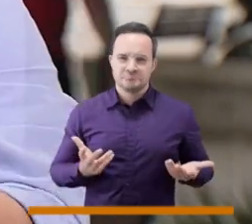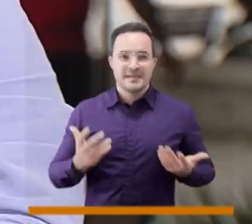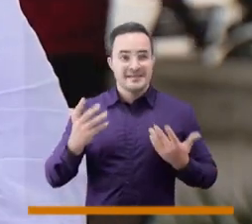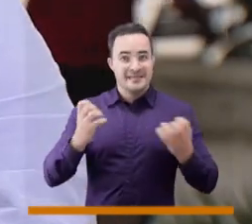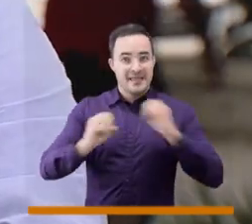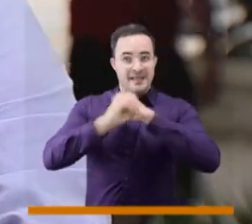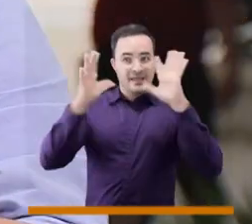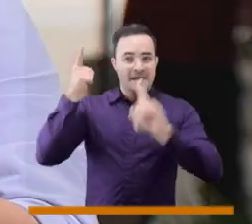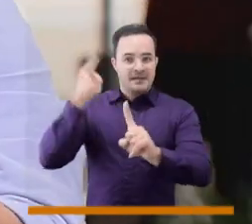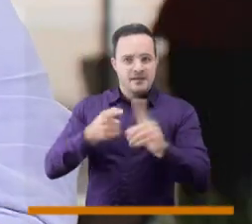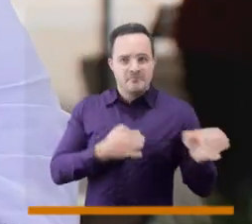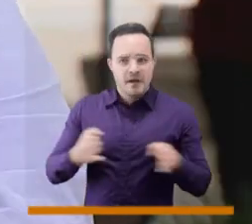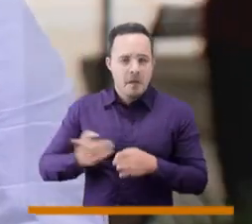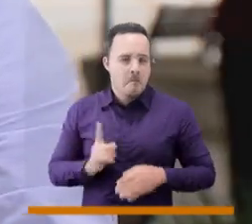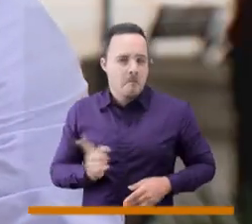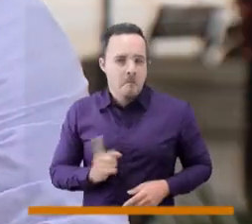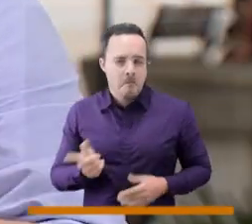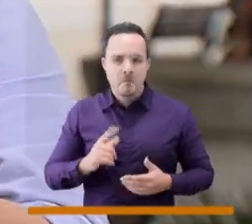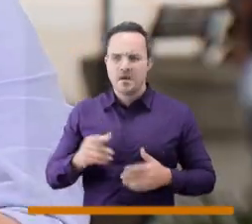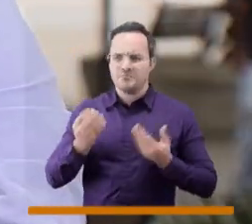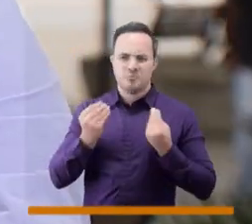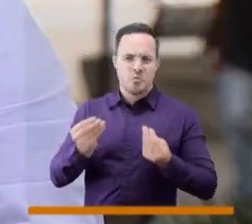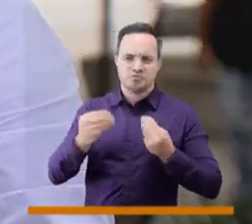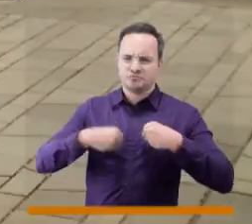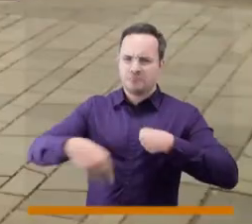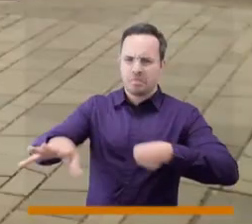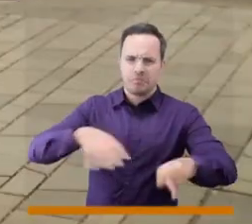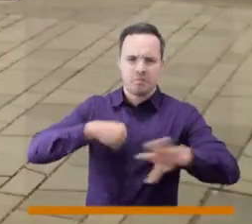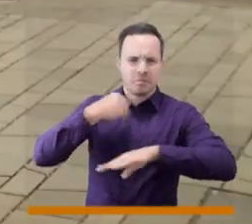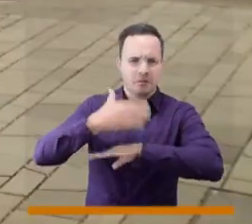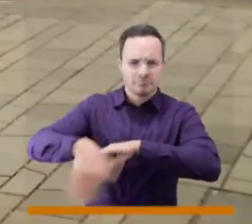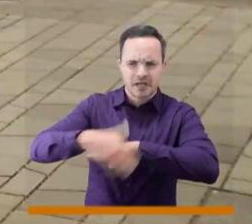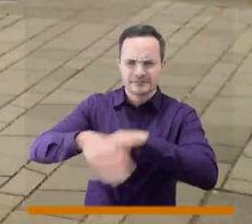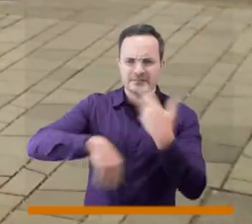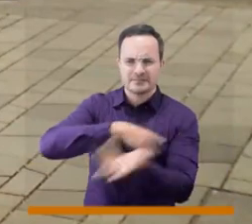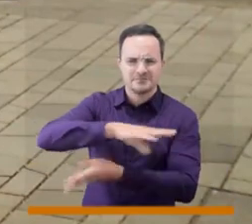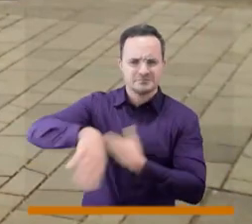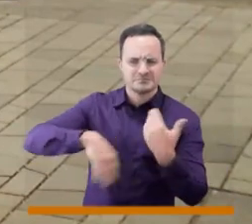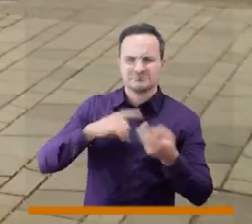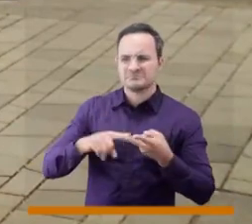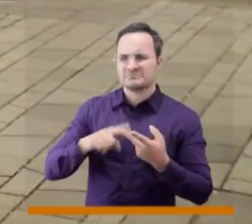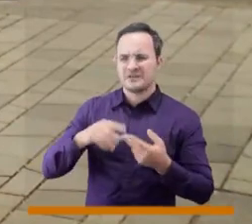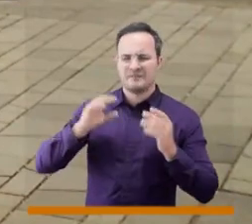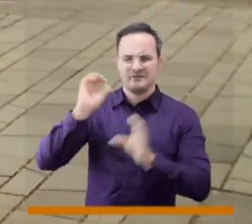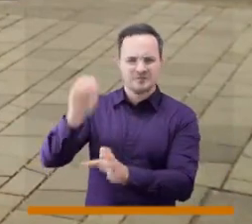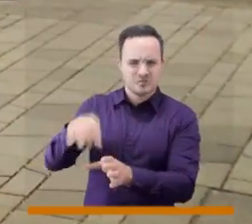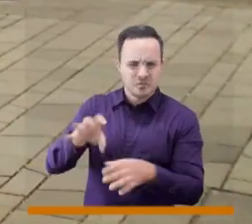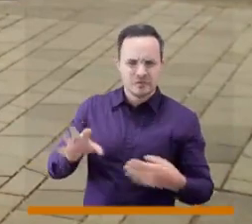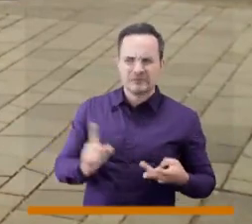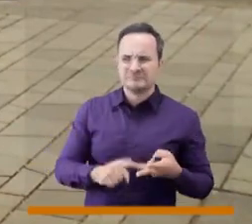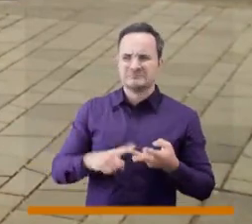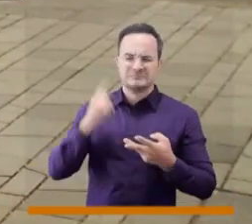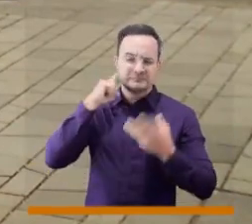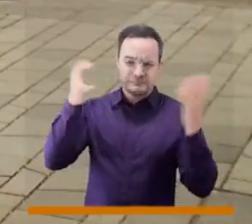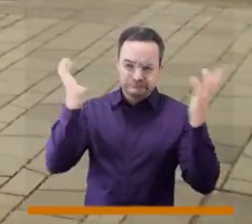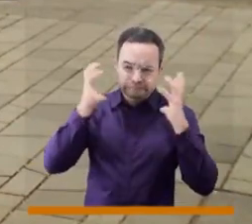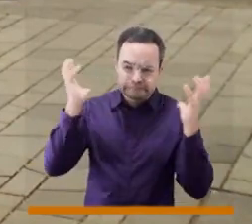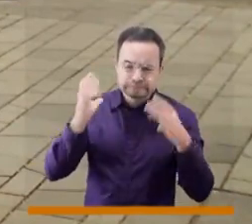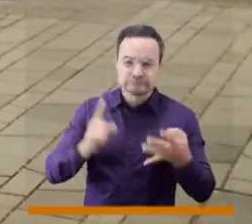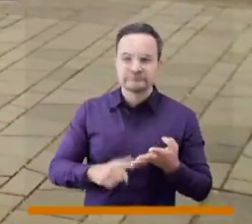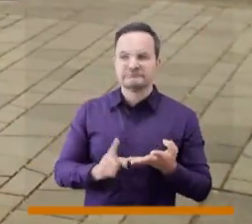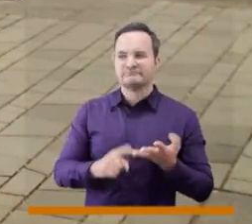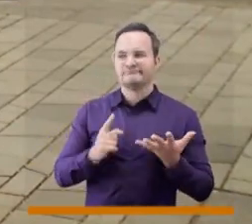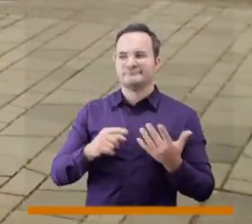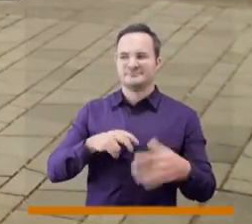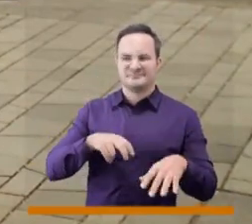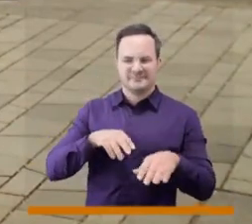manejo de las basuras, en los habitantes de calle, en el ruido, en los problemas de movilidad que por supuesto se están dando, en el